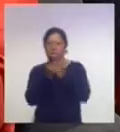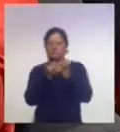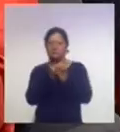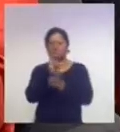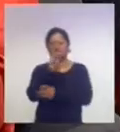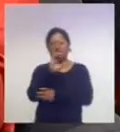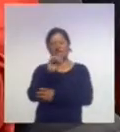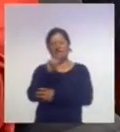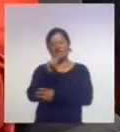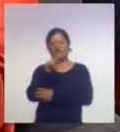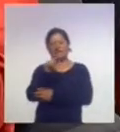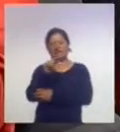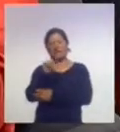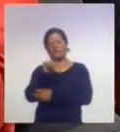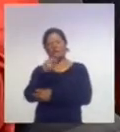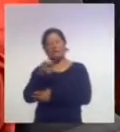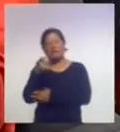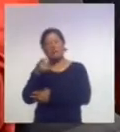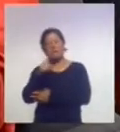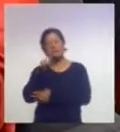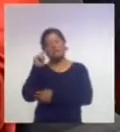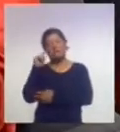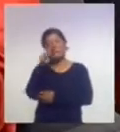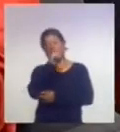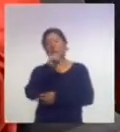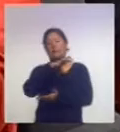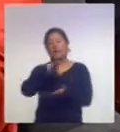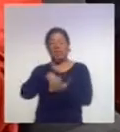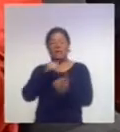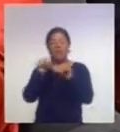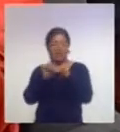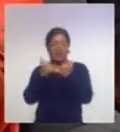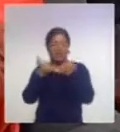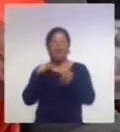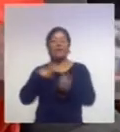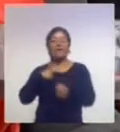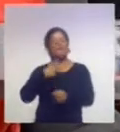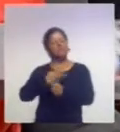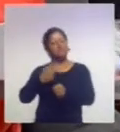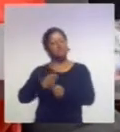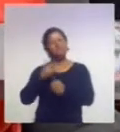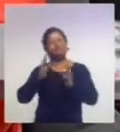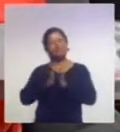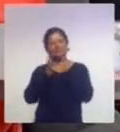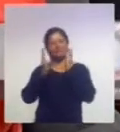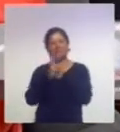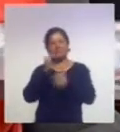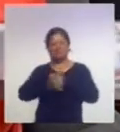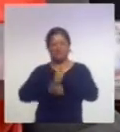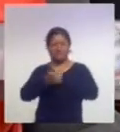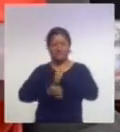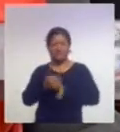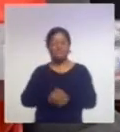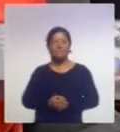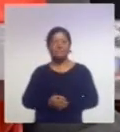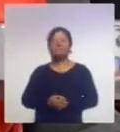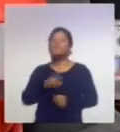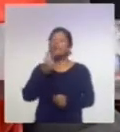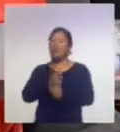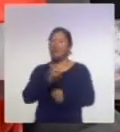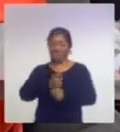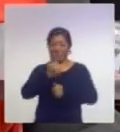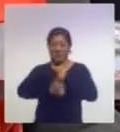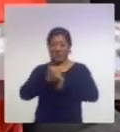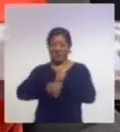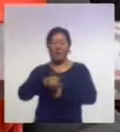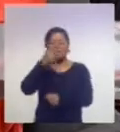de Calpulalpan, fue que nos hicieron la invitación para participar en el concurso. Primero, pues competimos para